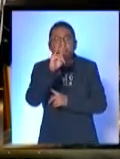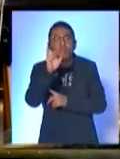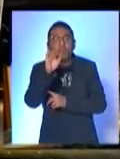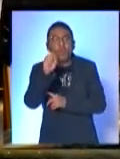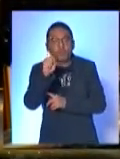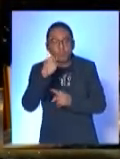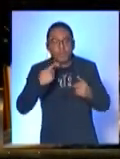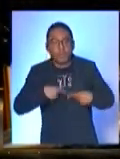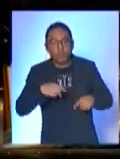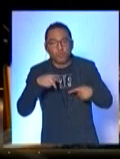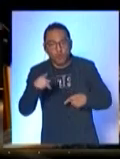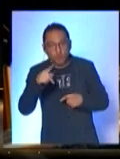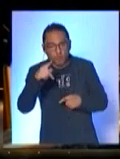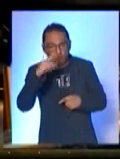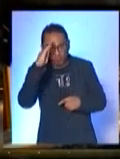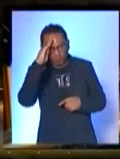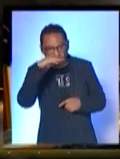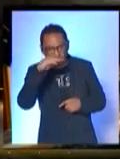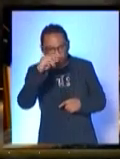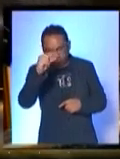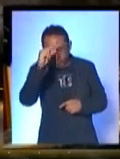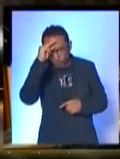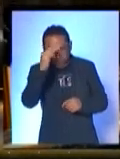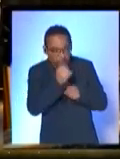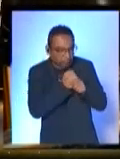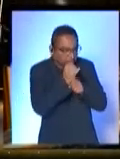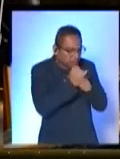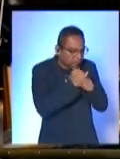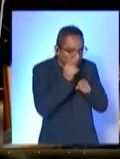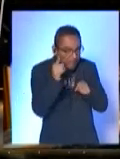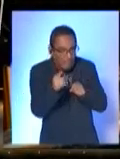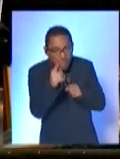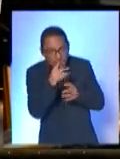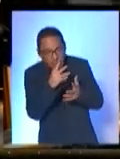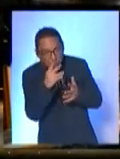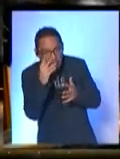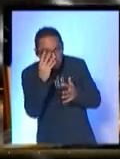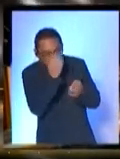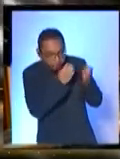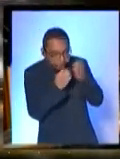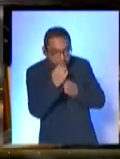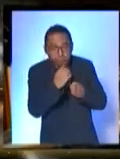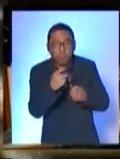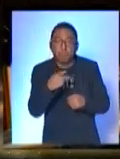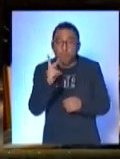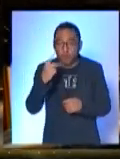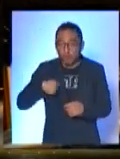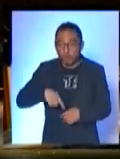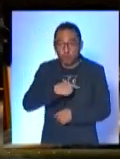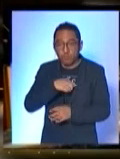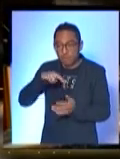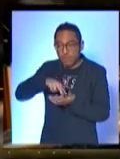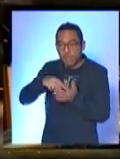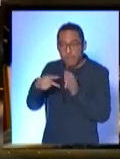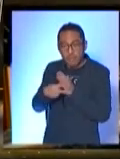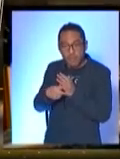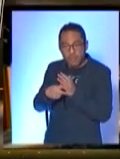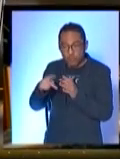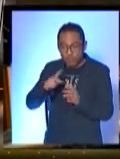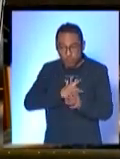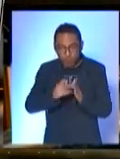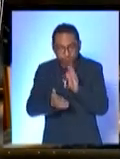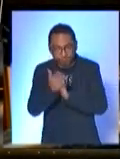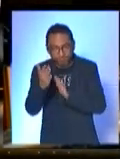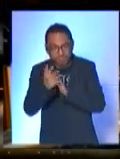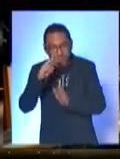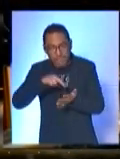especializados en ello lo determinarán. Uh-huh. Pero nosotros como ingenieros civiles, pues lo que